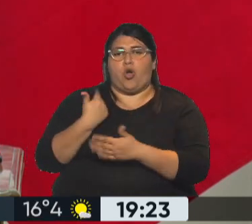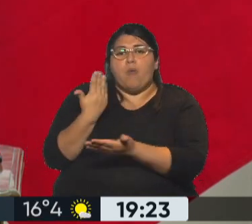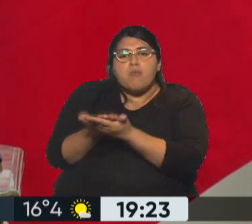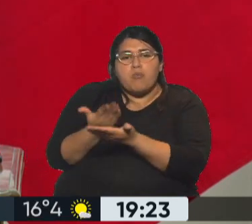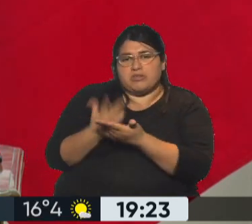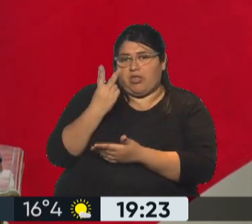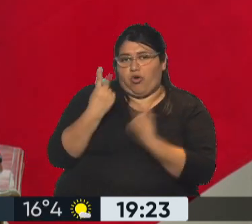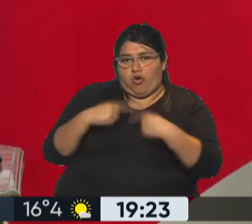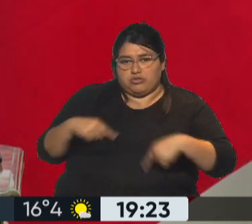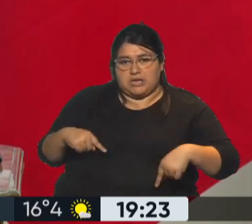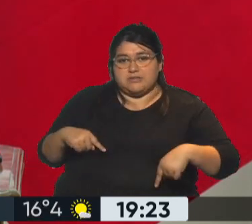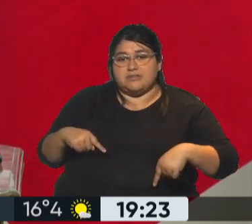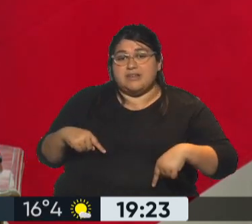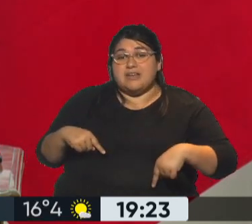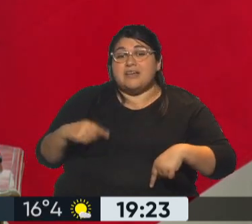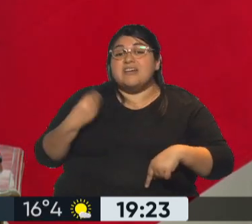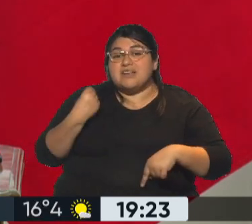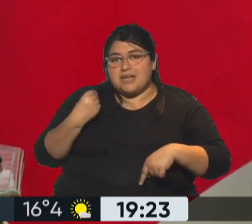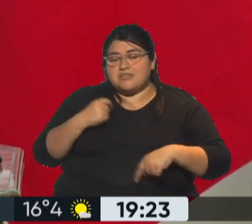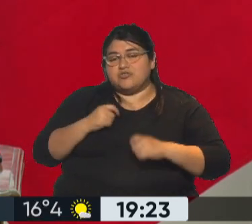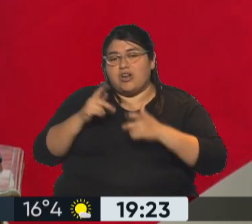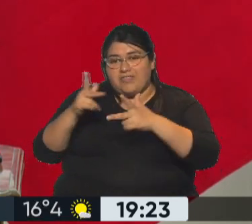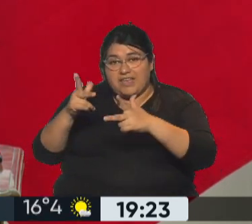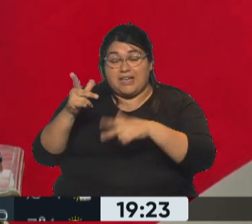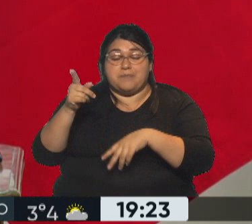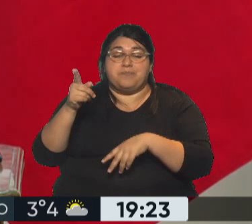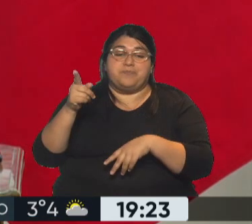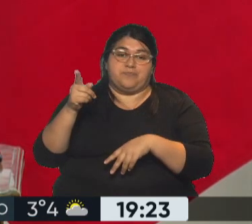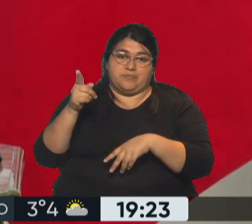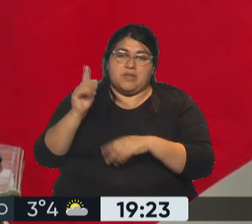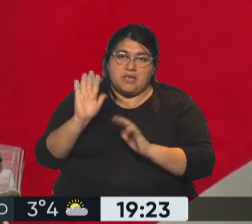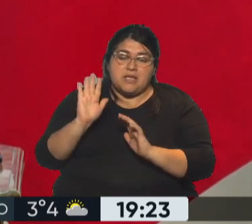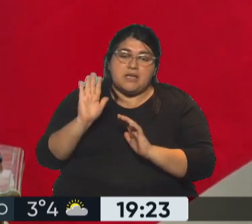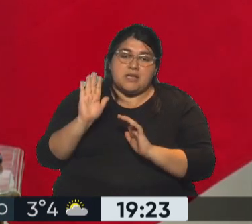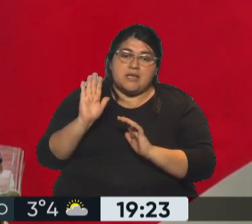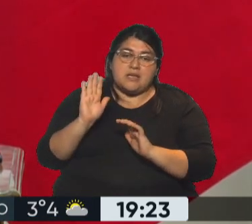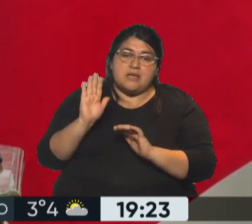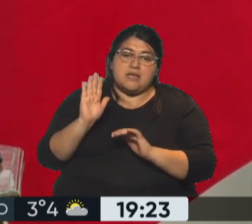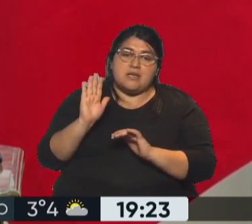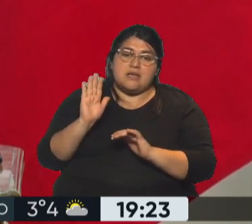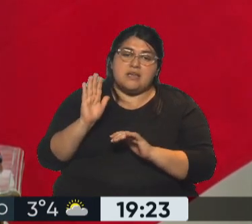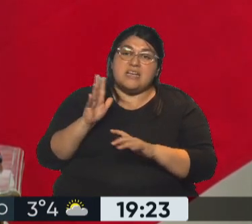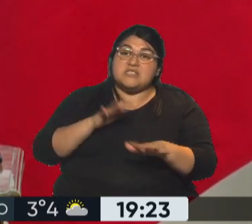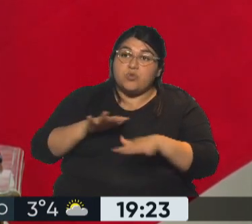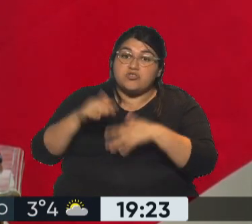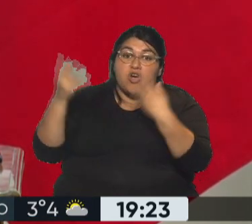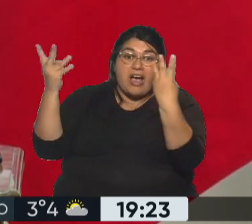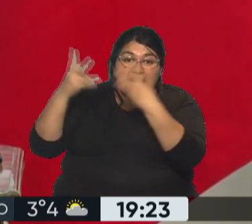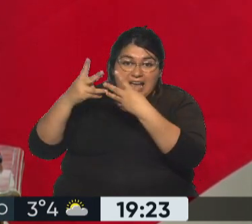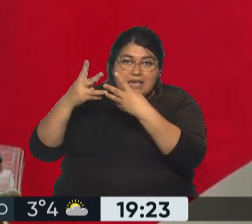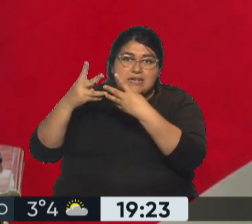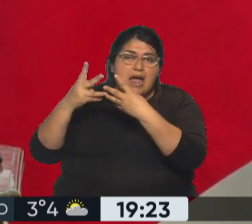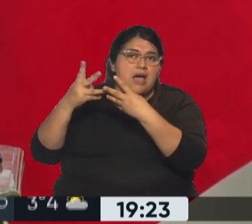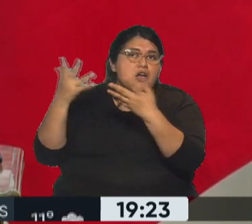que usted está hablando. En primer lugar, le hice notar a Kristalina Georgieva cómo los efectos de la guerra estaban dañando a